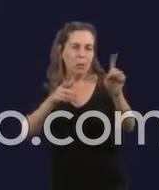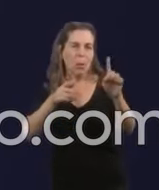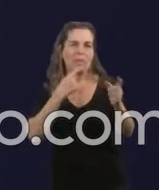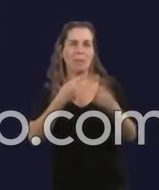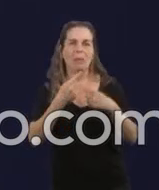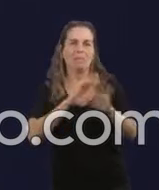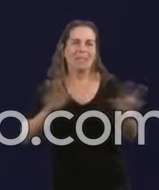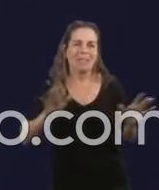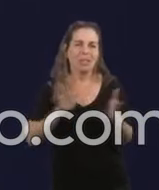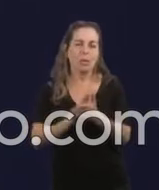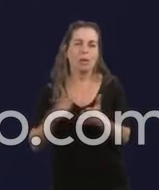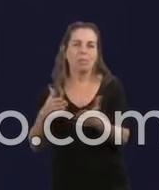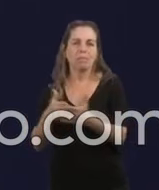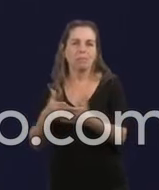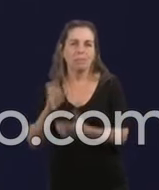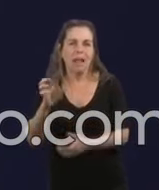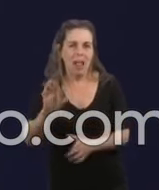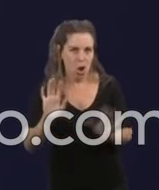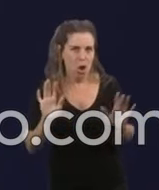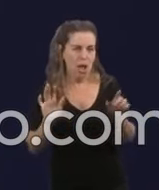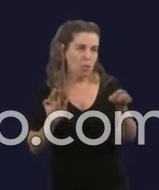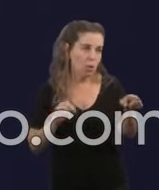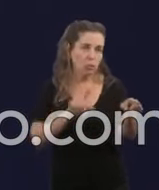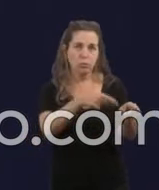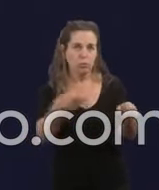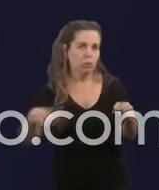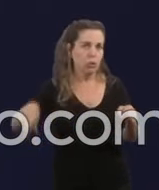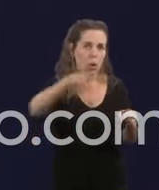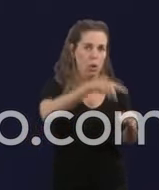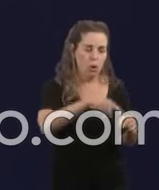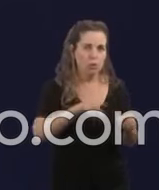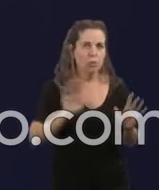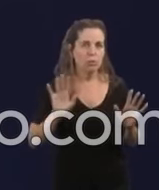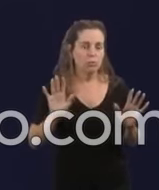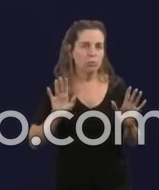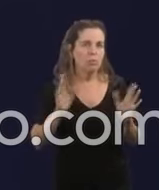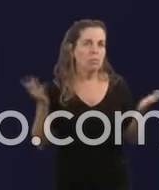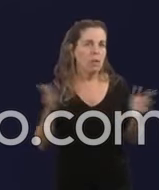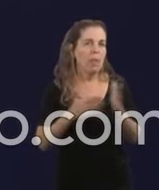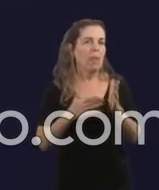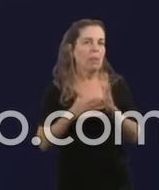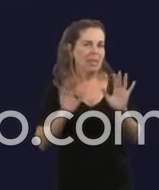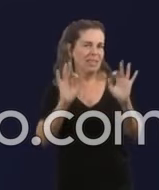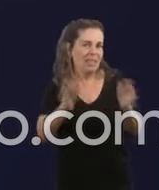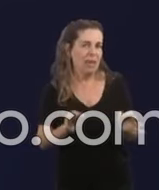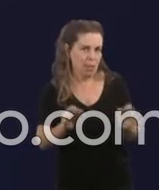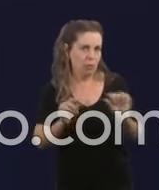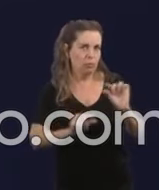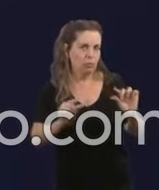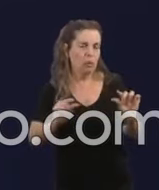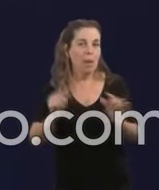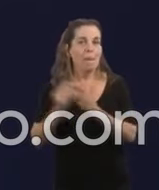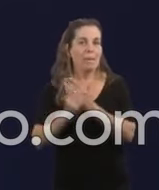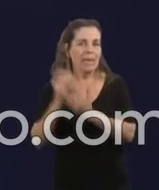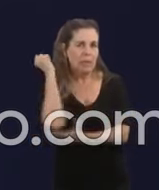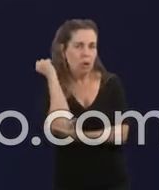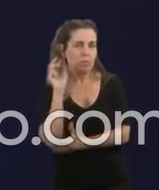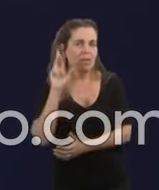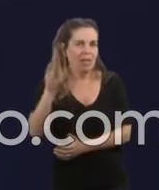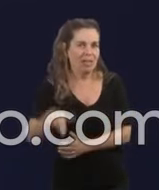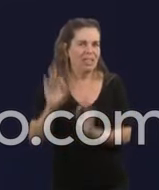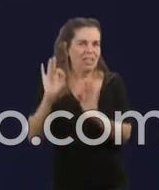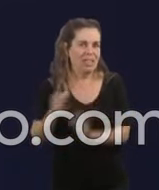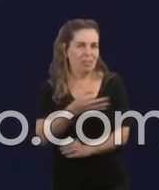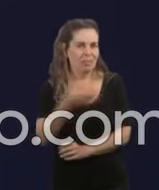el cepo eh o van a dejar de preguntar por el cepo Así que claramente los números te marcan que efectivamente el ministro tiene razón y que se puede